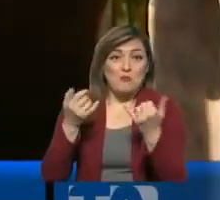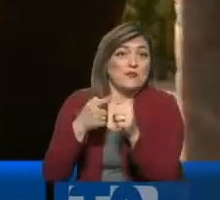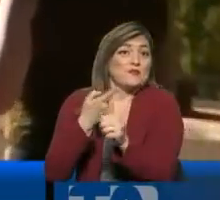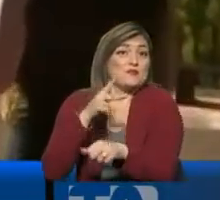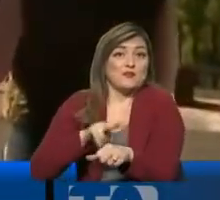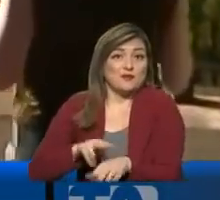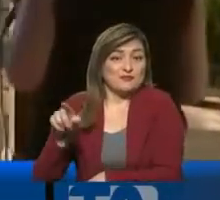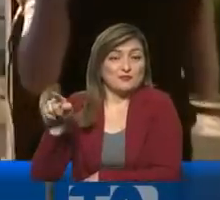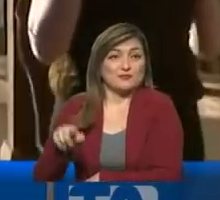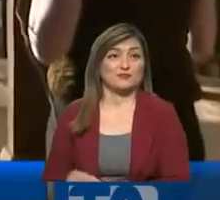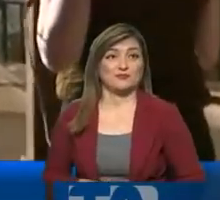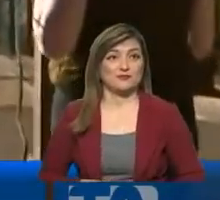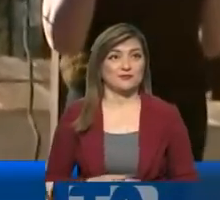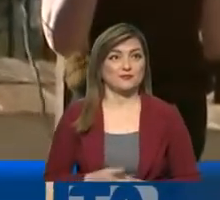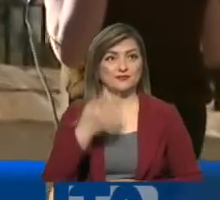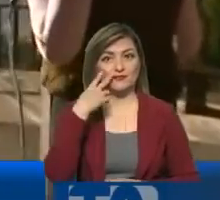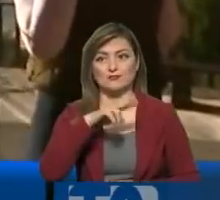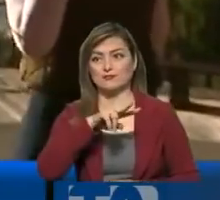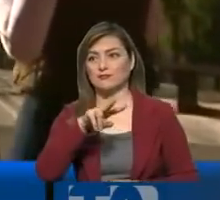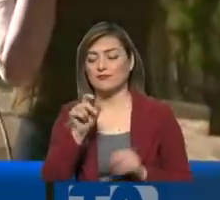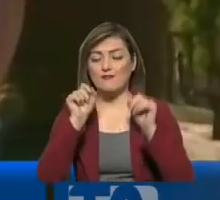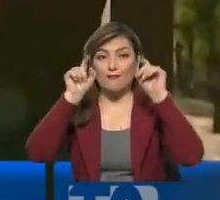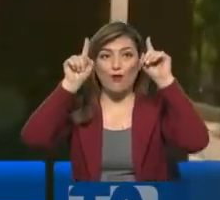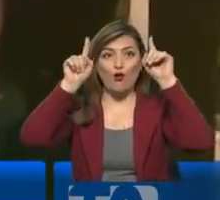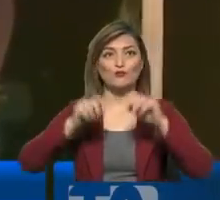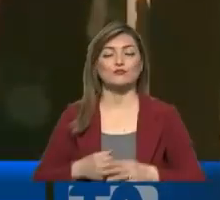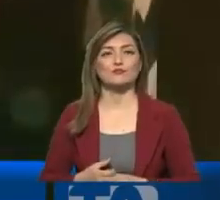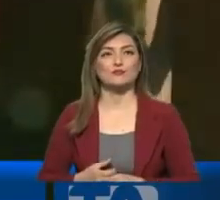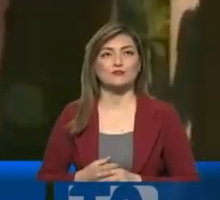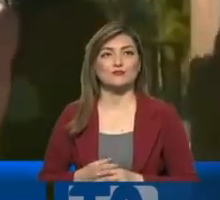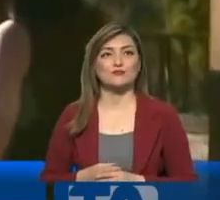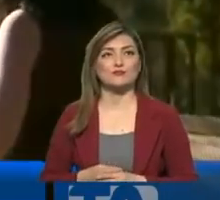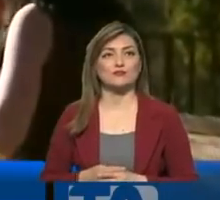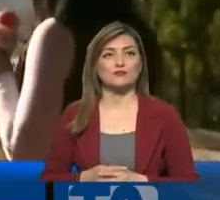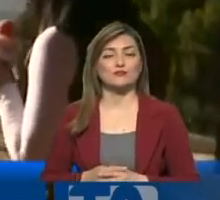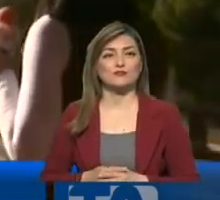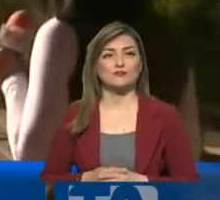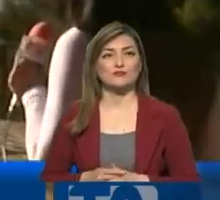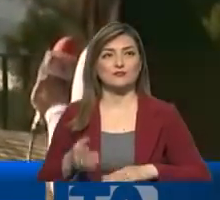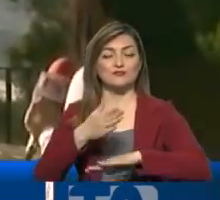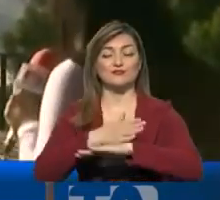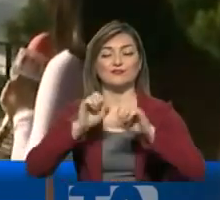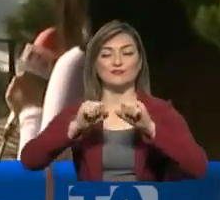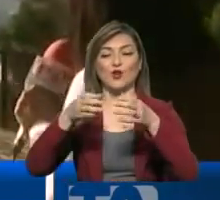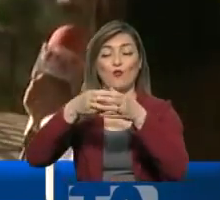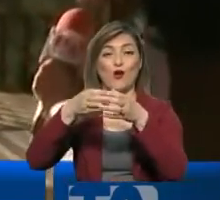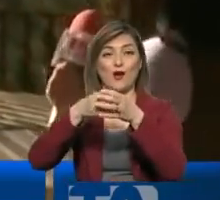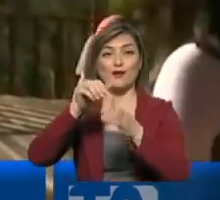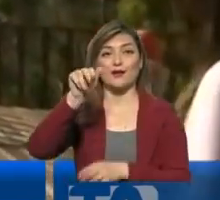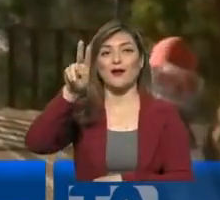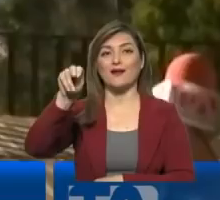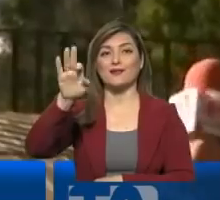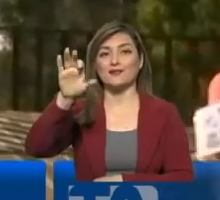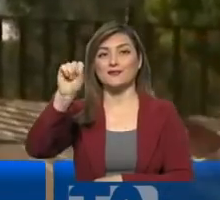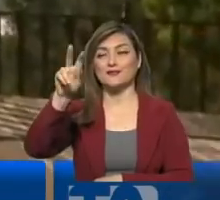realmente tiene una vista impresionante. Hace poquito podíamos ver al volcán Antisana, sin embargo, ya las nubes